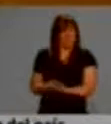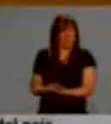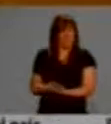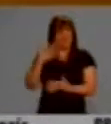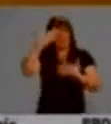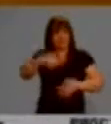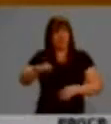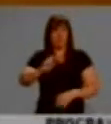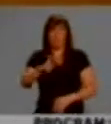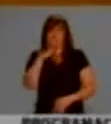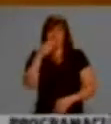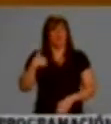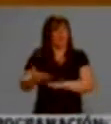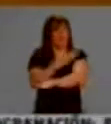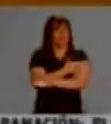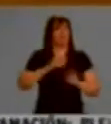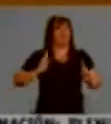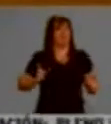le presume.